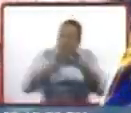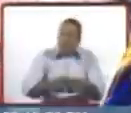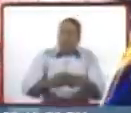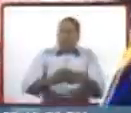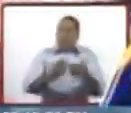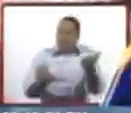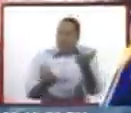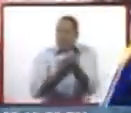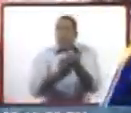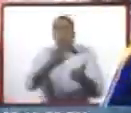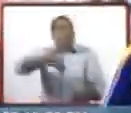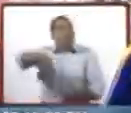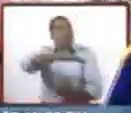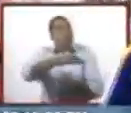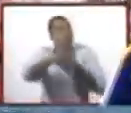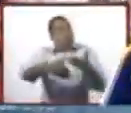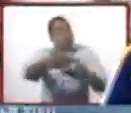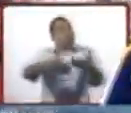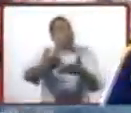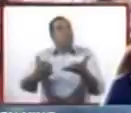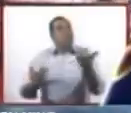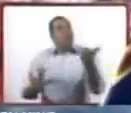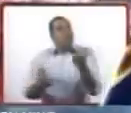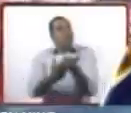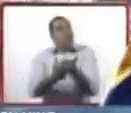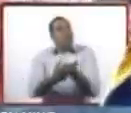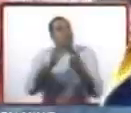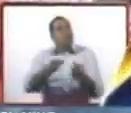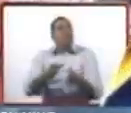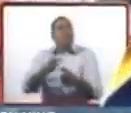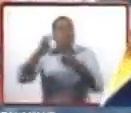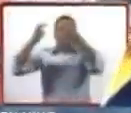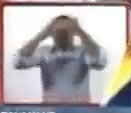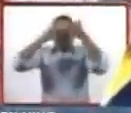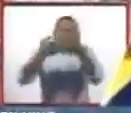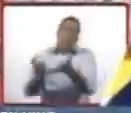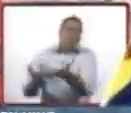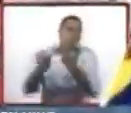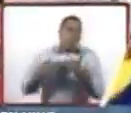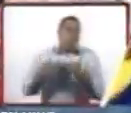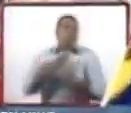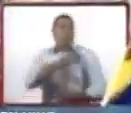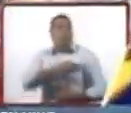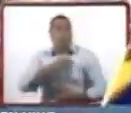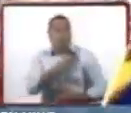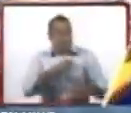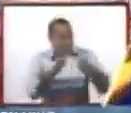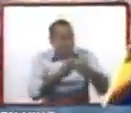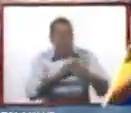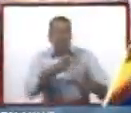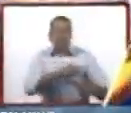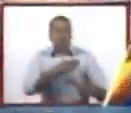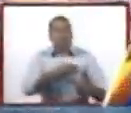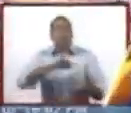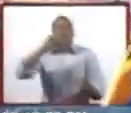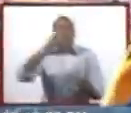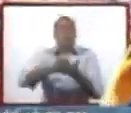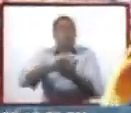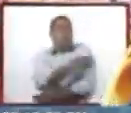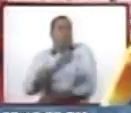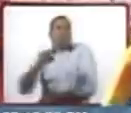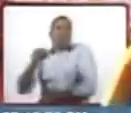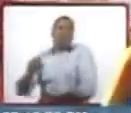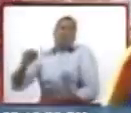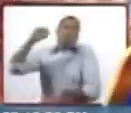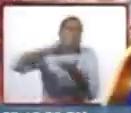todos sigamos adelante y que apoyemos, porque ese es el legado de nuestro presidente, las misiones, el no dejar que ellos regresen jamás, porque nunca va a ser lo